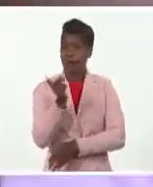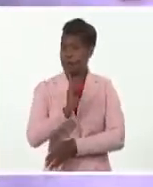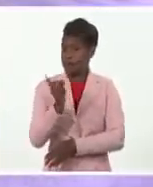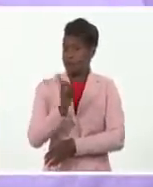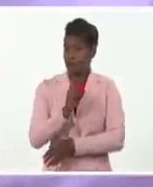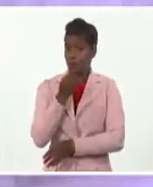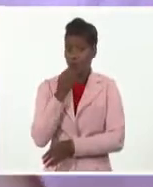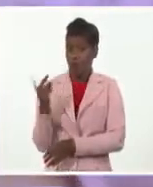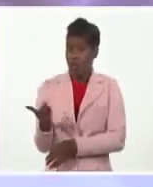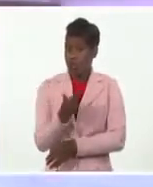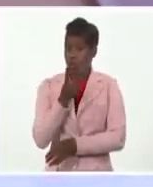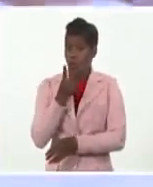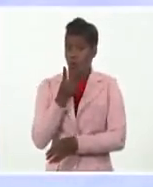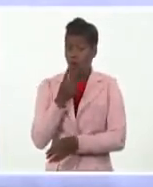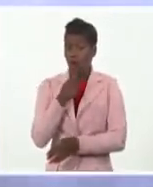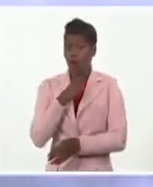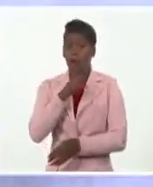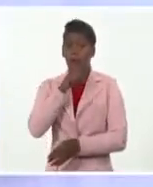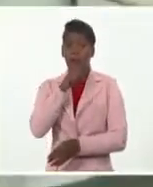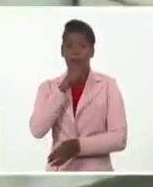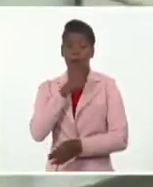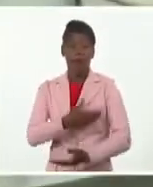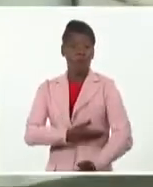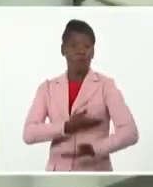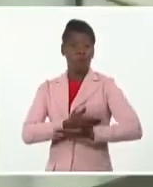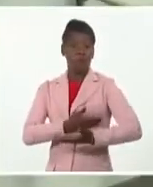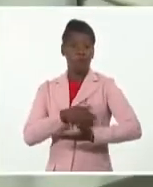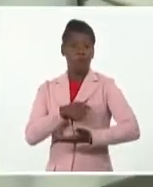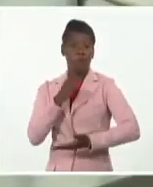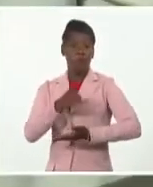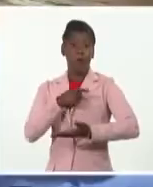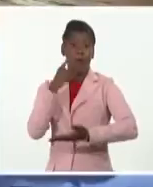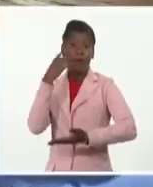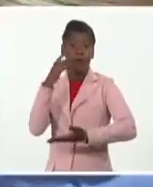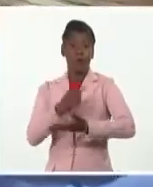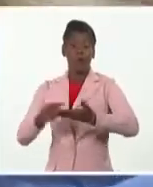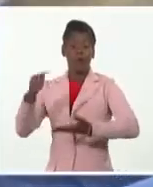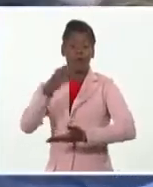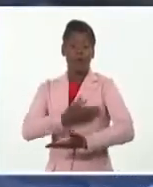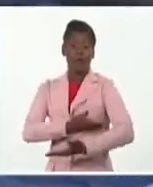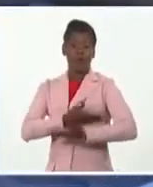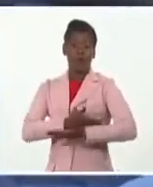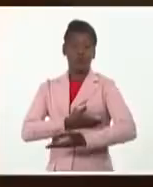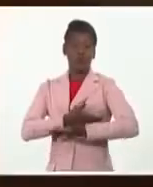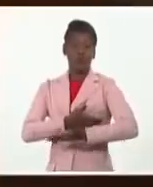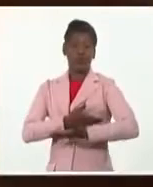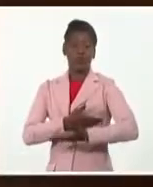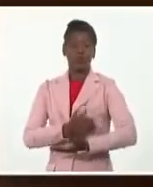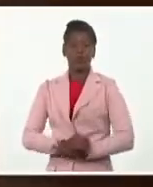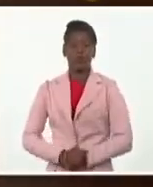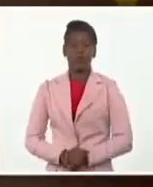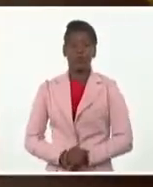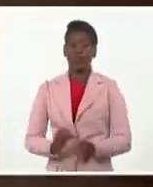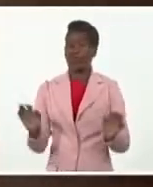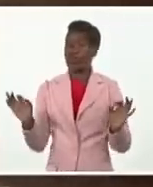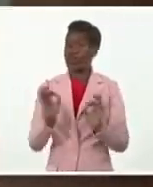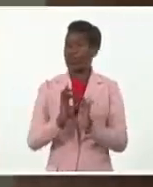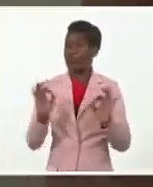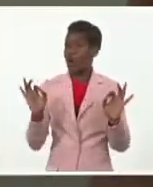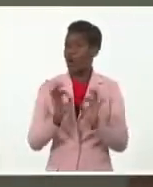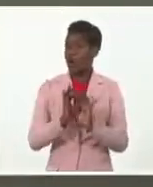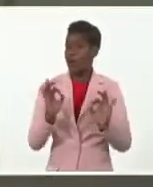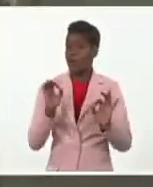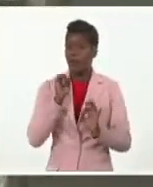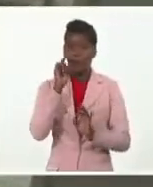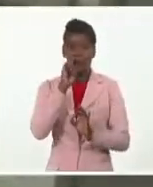bebé está lactando, nada para él es más importante que la leche materna. Todavía no han finalizado las etapas regulatorias exigidas para